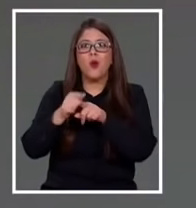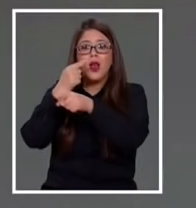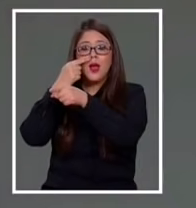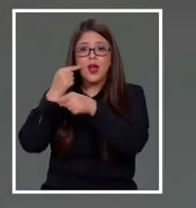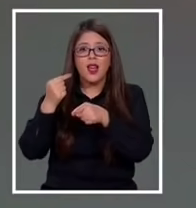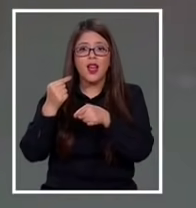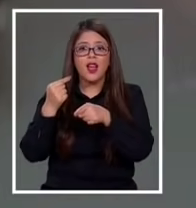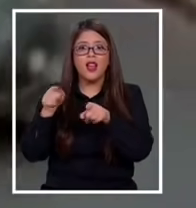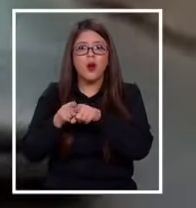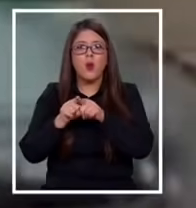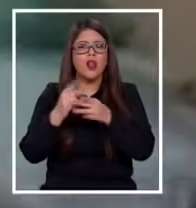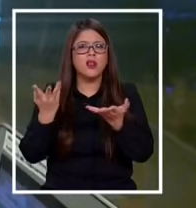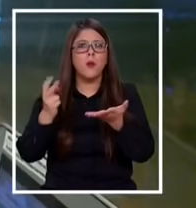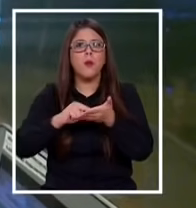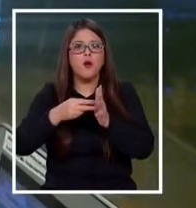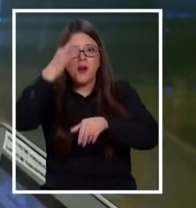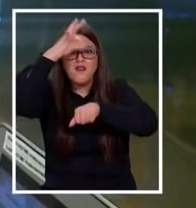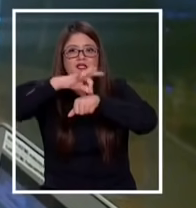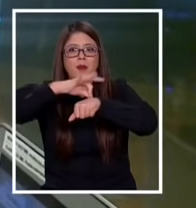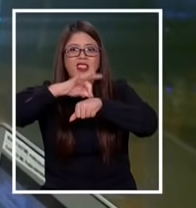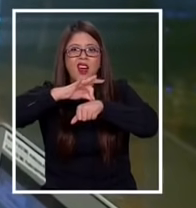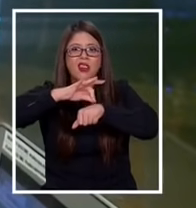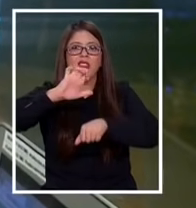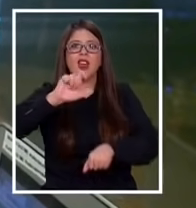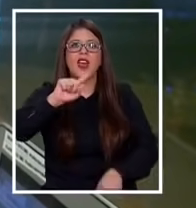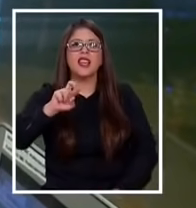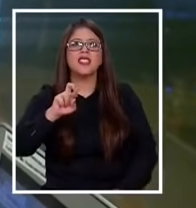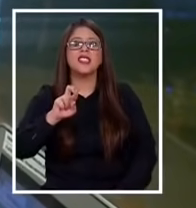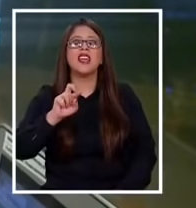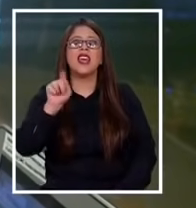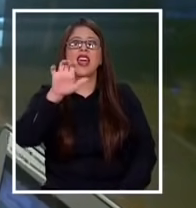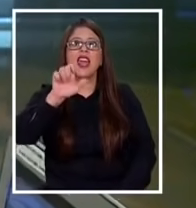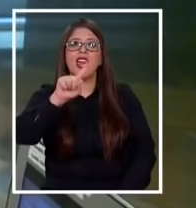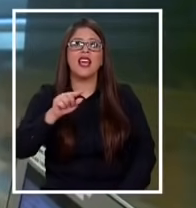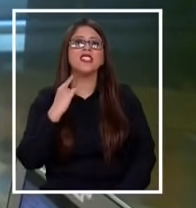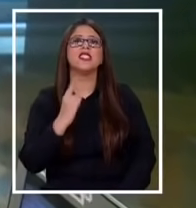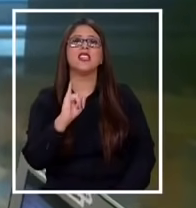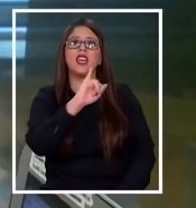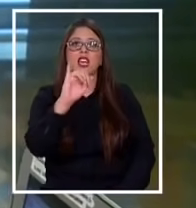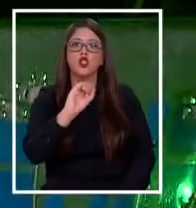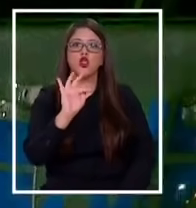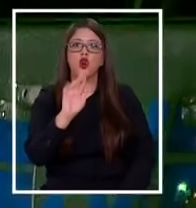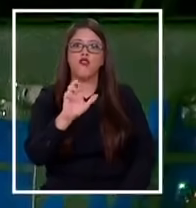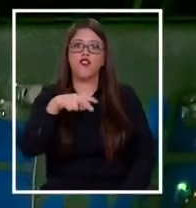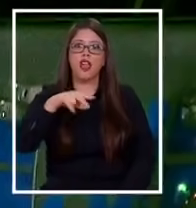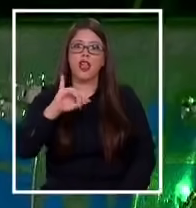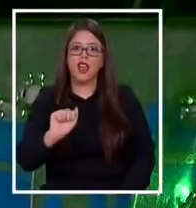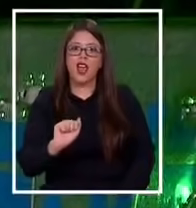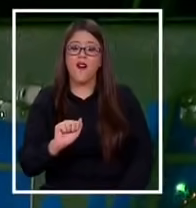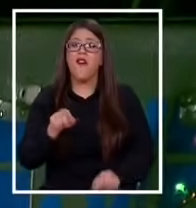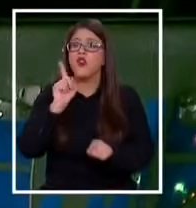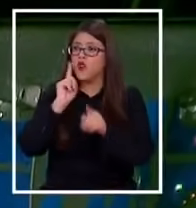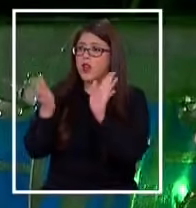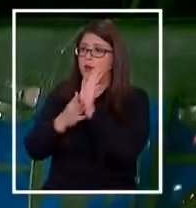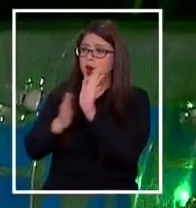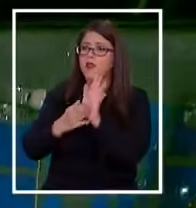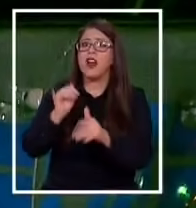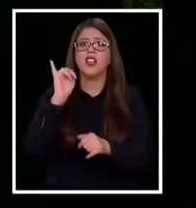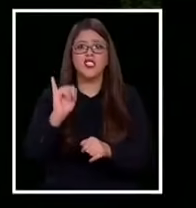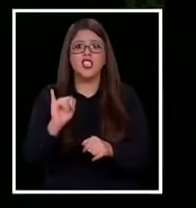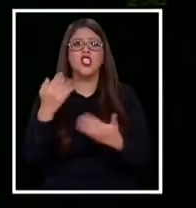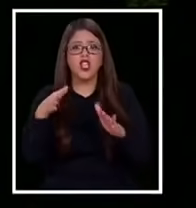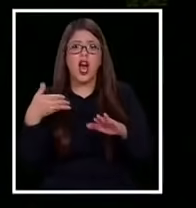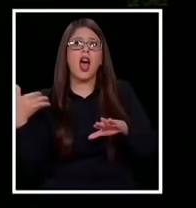de esquizofrenia. ¿Él está diagnosticado con esquizofrenia? ¿Tiene un documento que avale eso? Sí, el colegio lo fue a buscar la